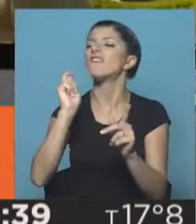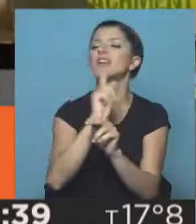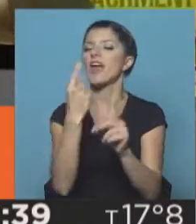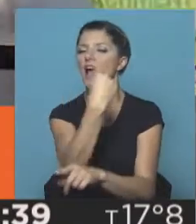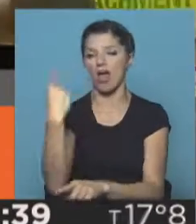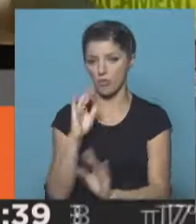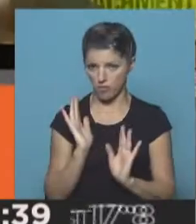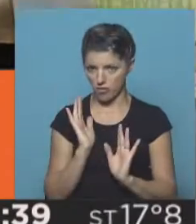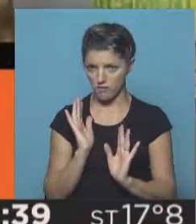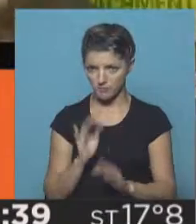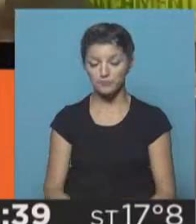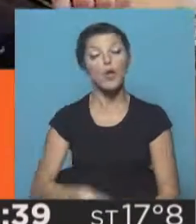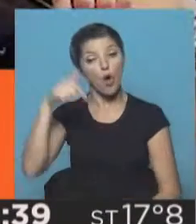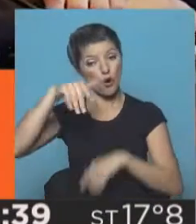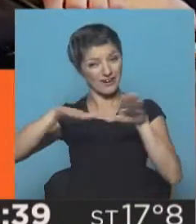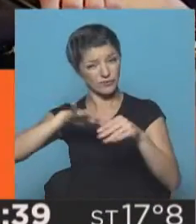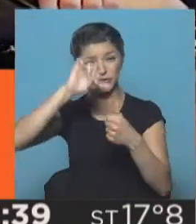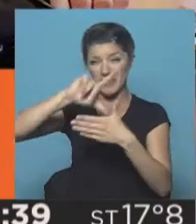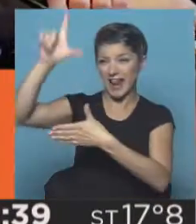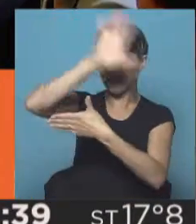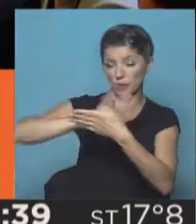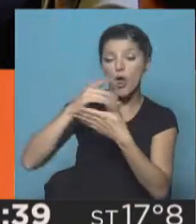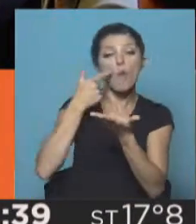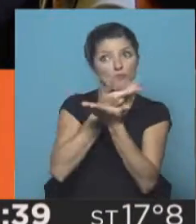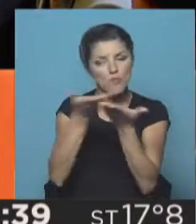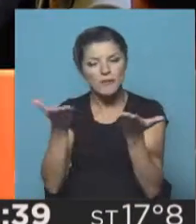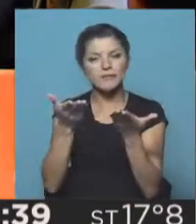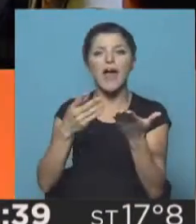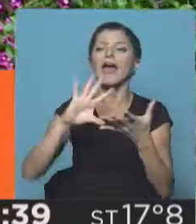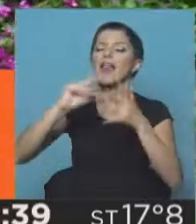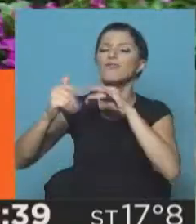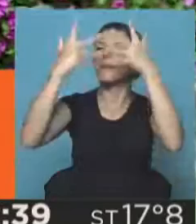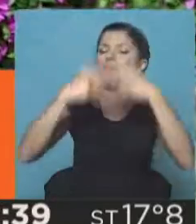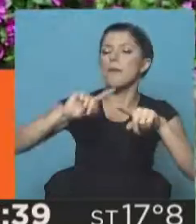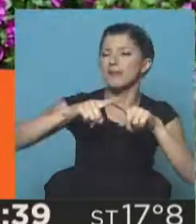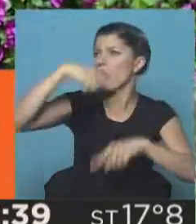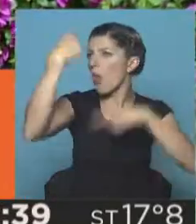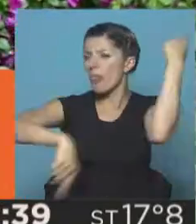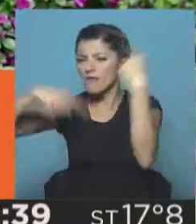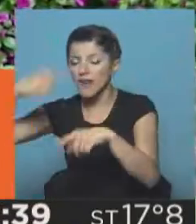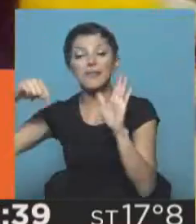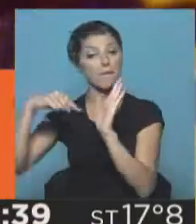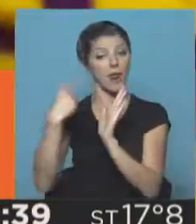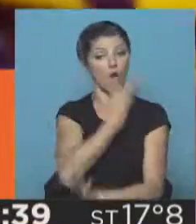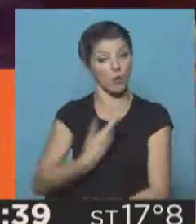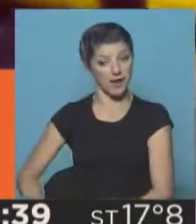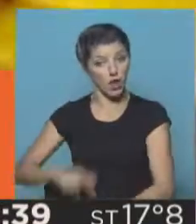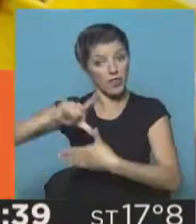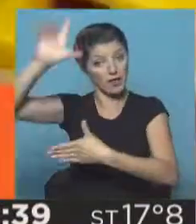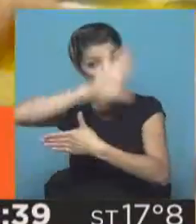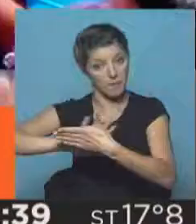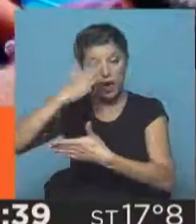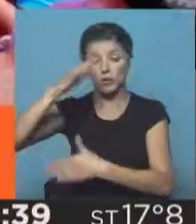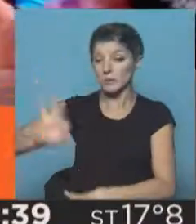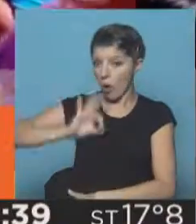actual escenario muestra que a pesar de las diferencias de estilos y de sistemas políticos, los gobiernos latinoamericanos que en los últimos años levantaron